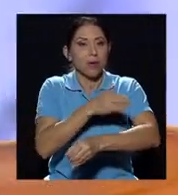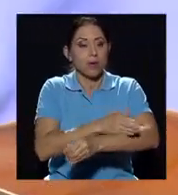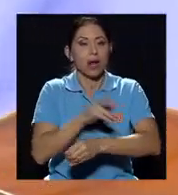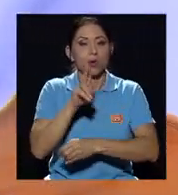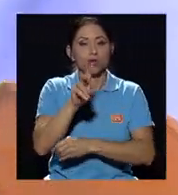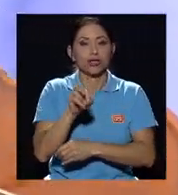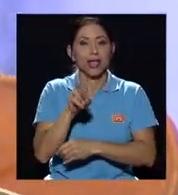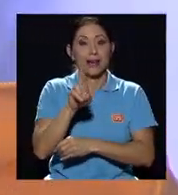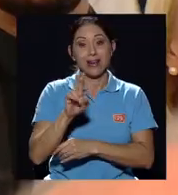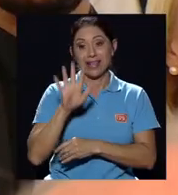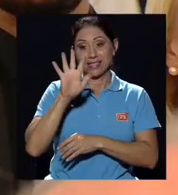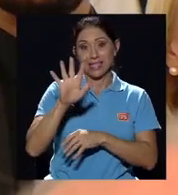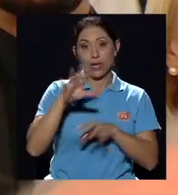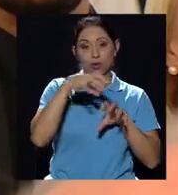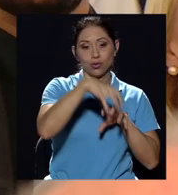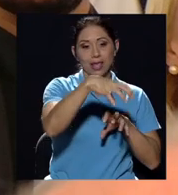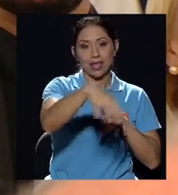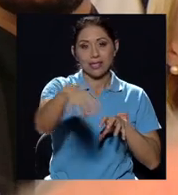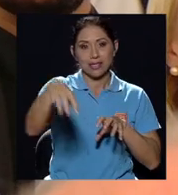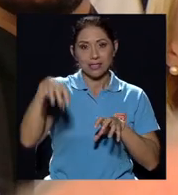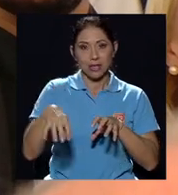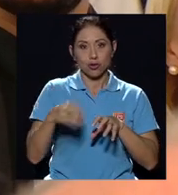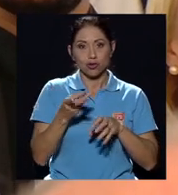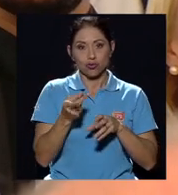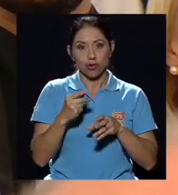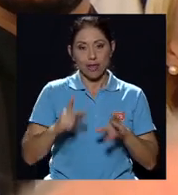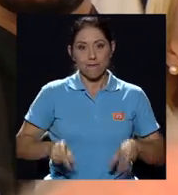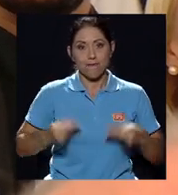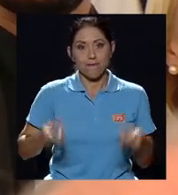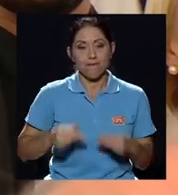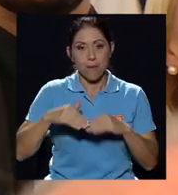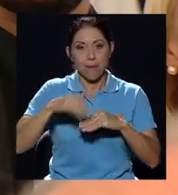5 sedes y recintos, y cuya inversión asciende a más de